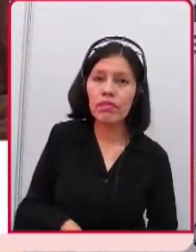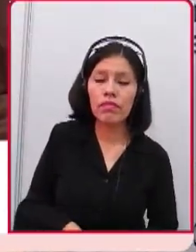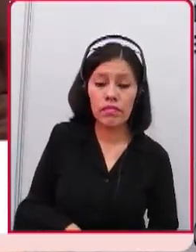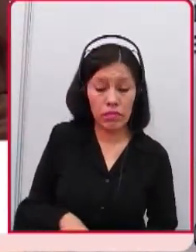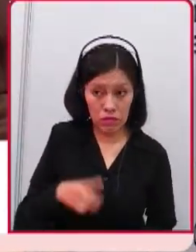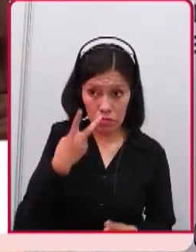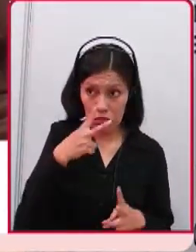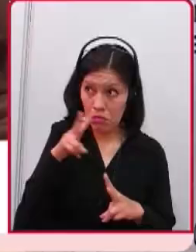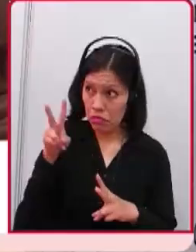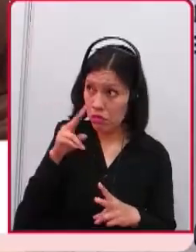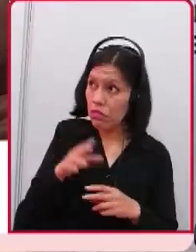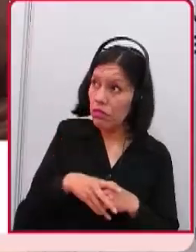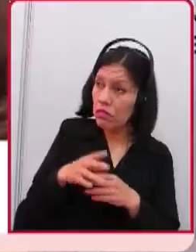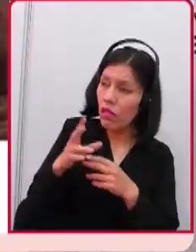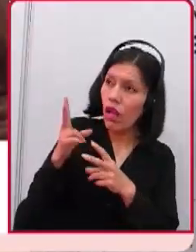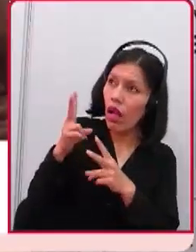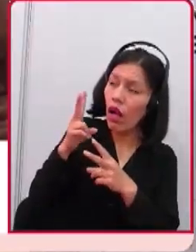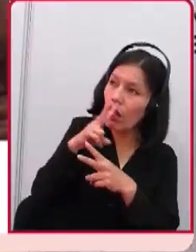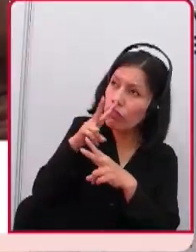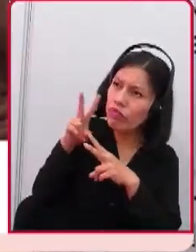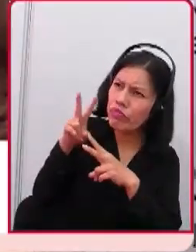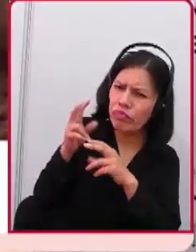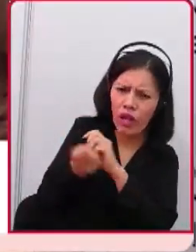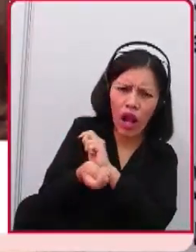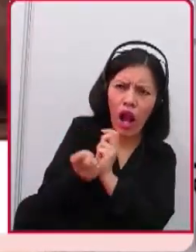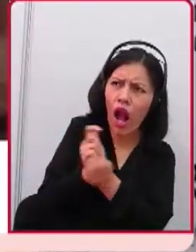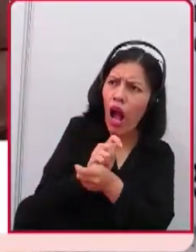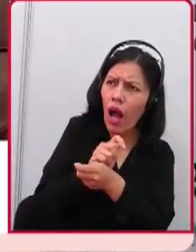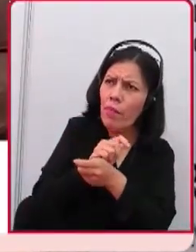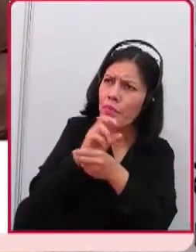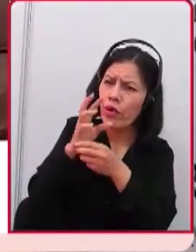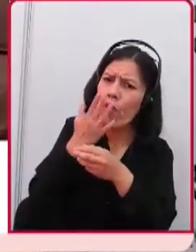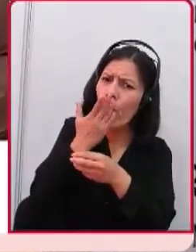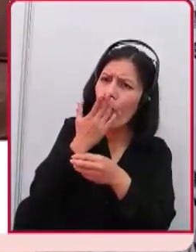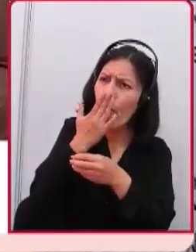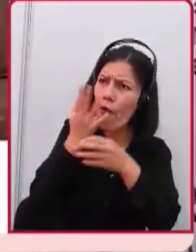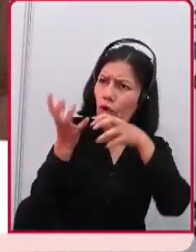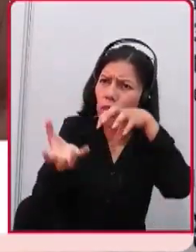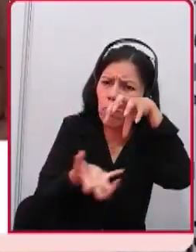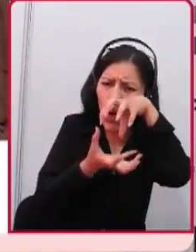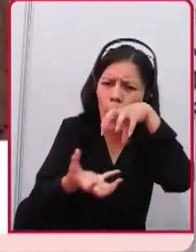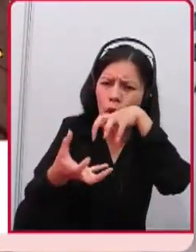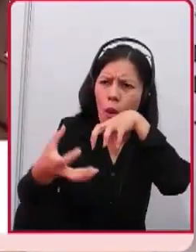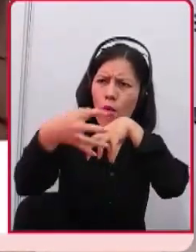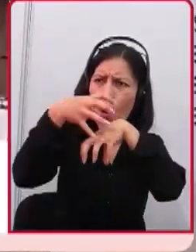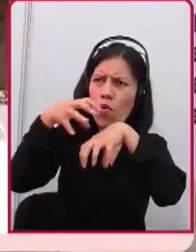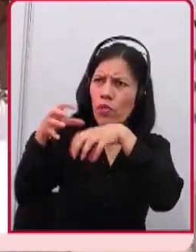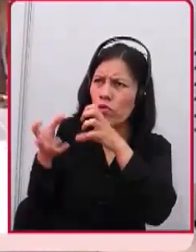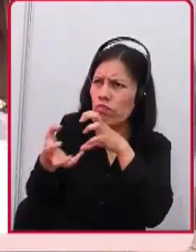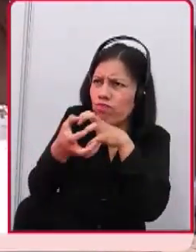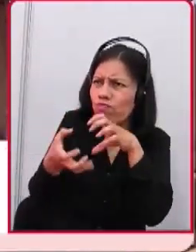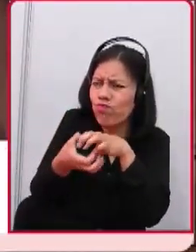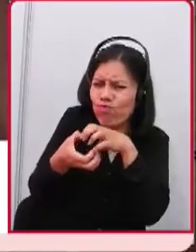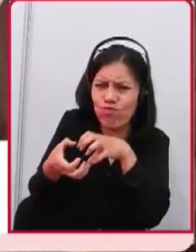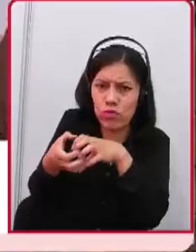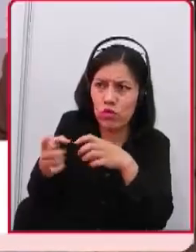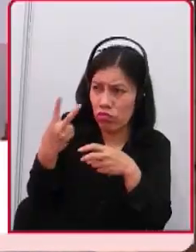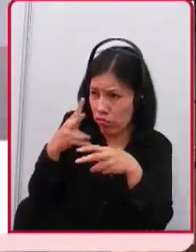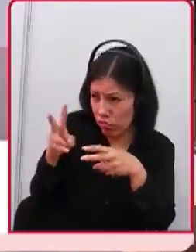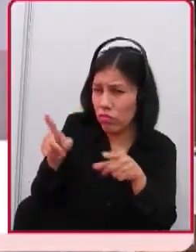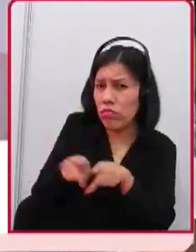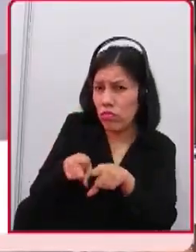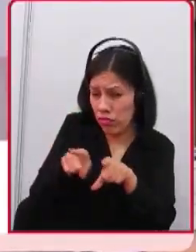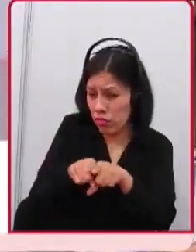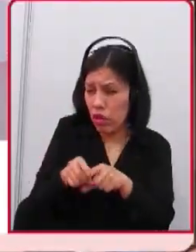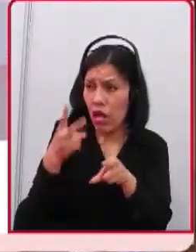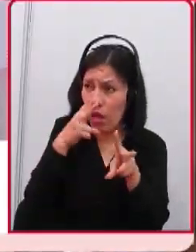Así como se observa ese cambio de los ensambles mineralógicos en profundidad, ¿también han observado ustedes cambios